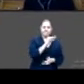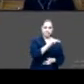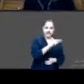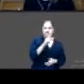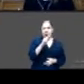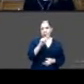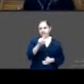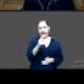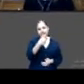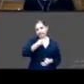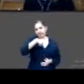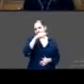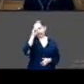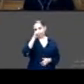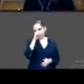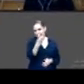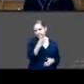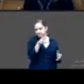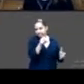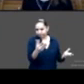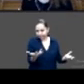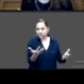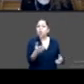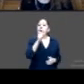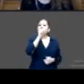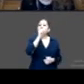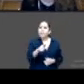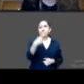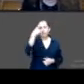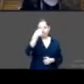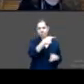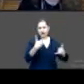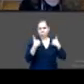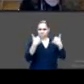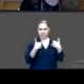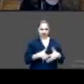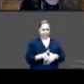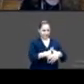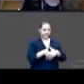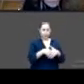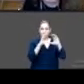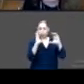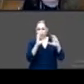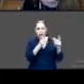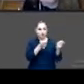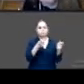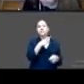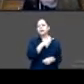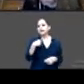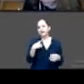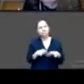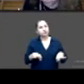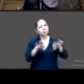cuenta para el análisis del fenómeno del embarazo adolescente, por supuesto, son los contextos, que es lo que ya se ha hablado en las dos presentaciones anteriores.